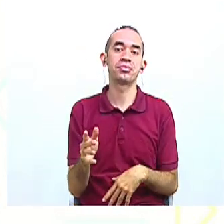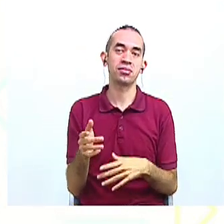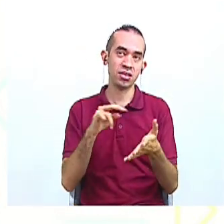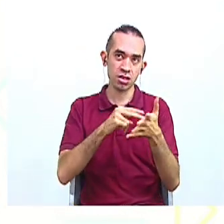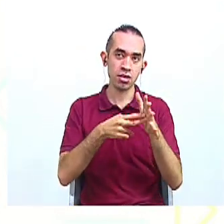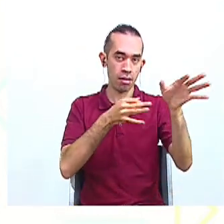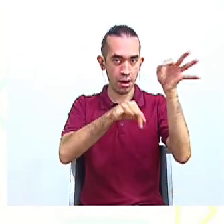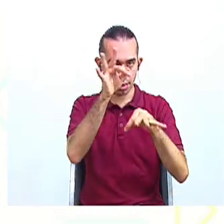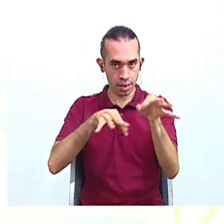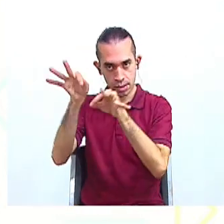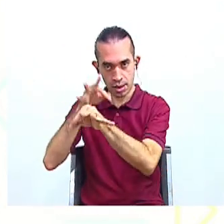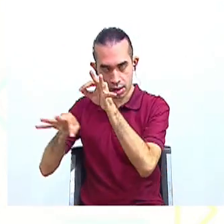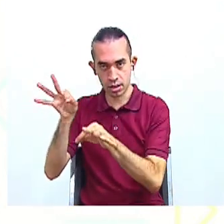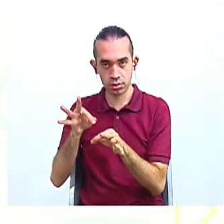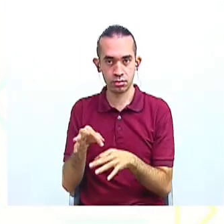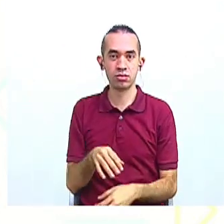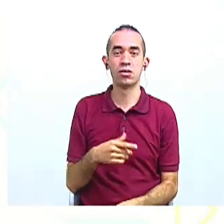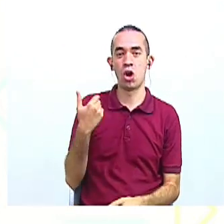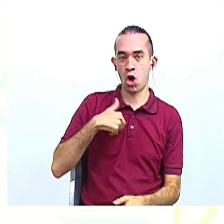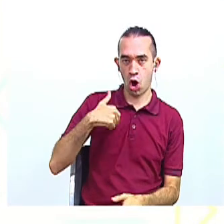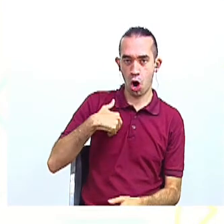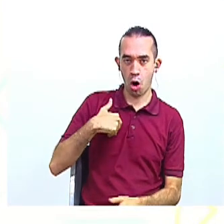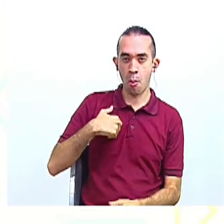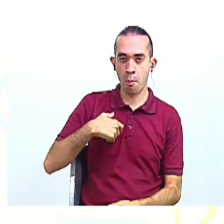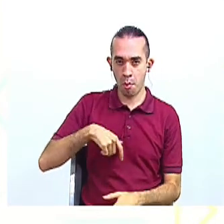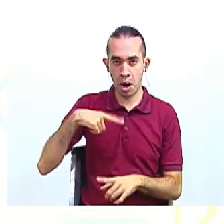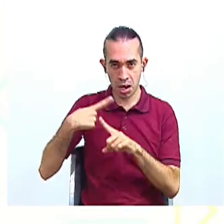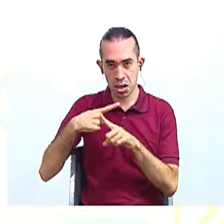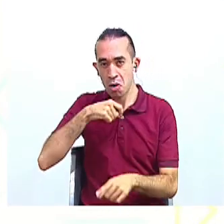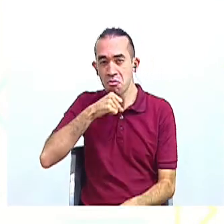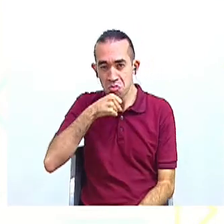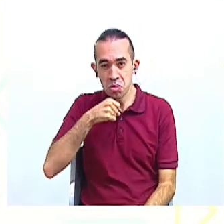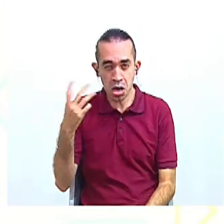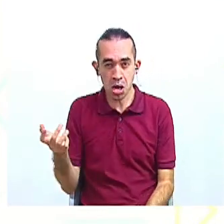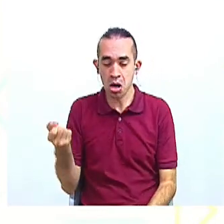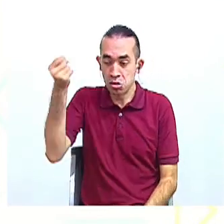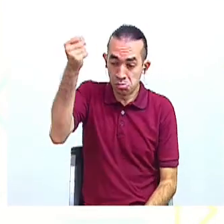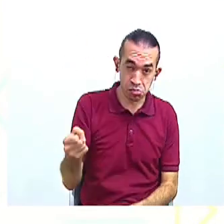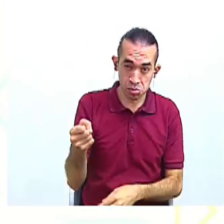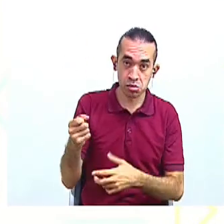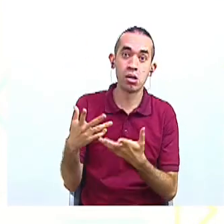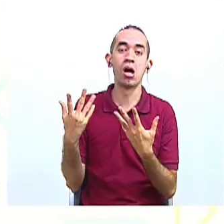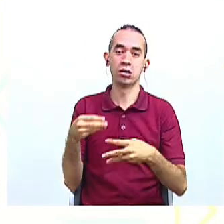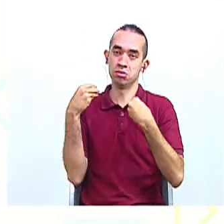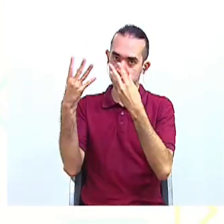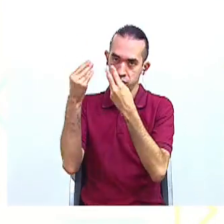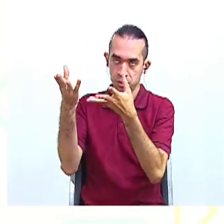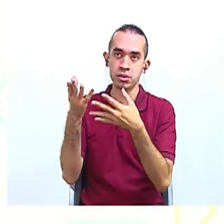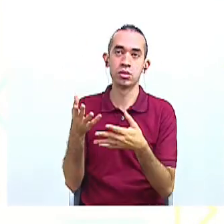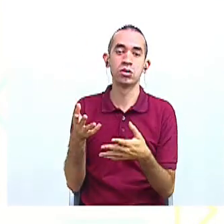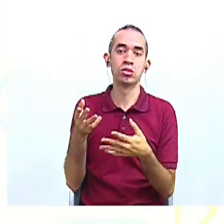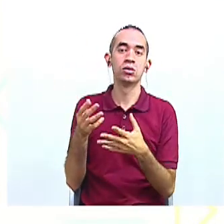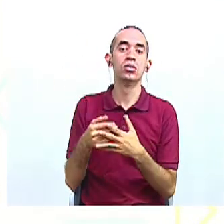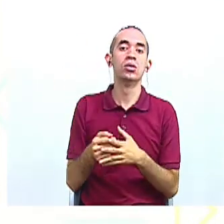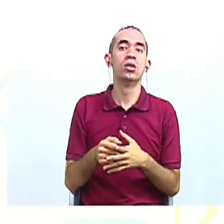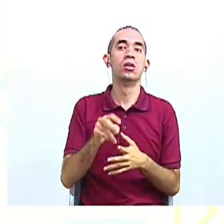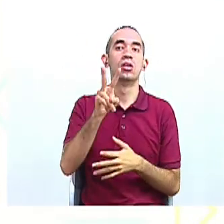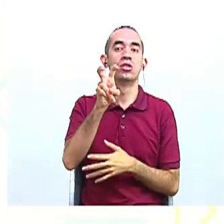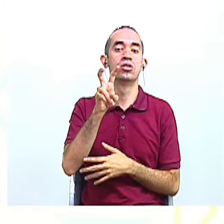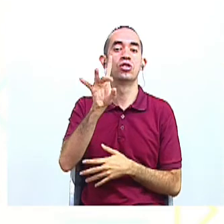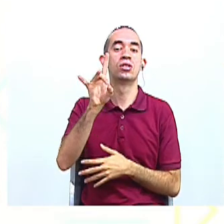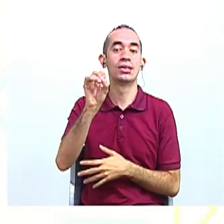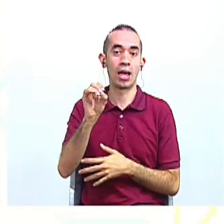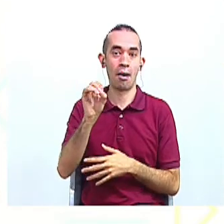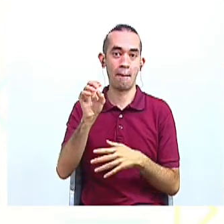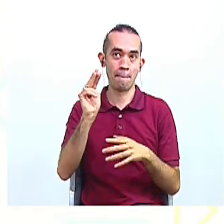los datos que le dieron a Tales. Entonces, resulta que 280 metros lo